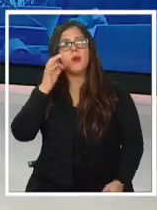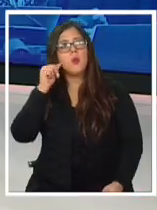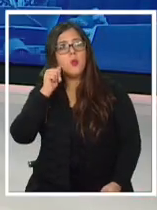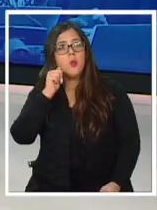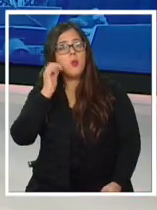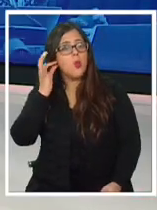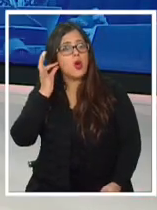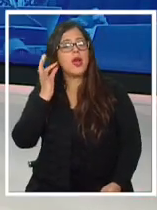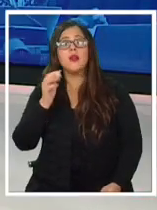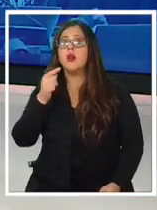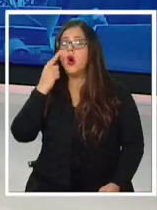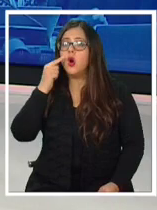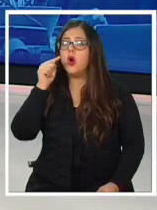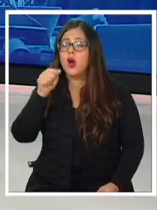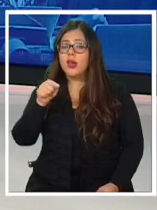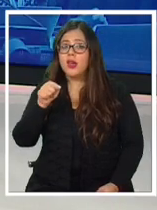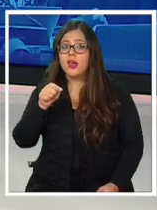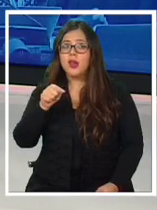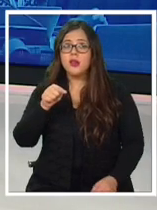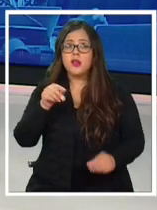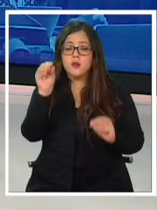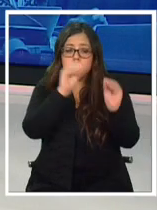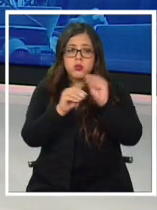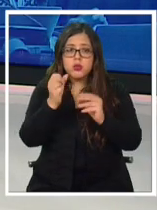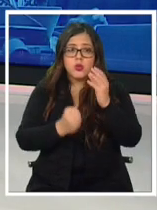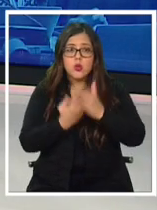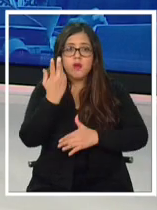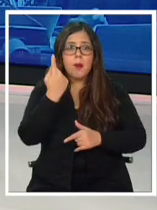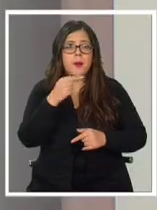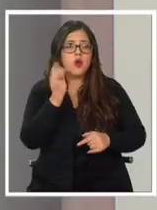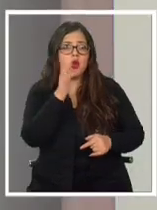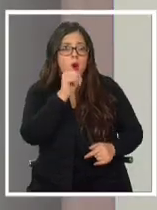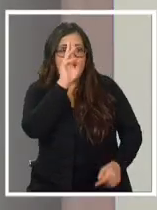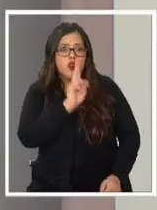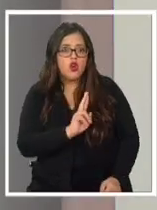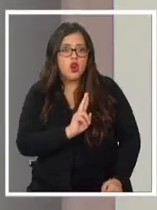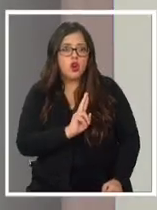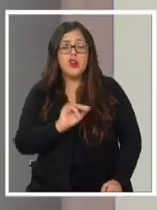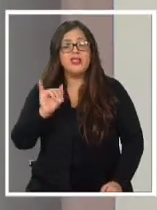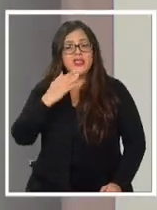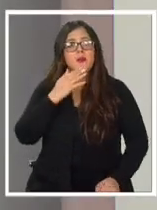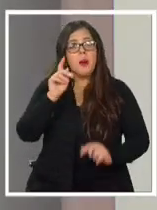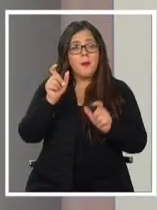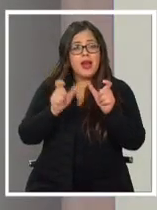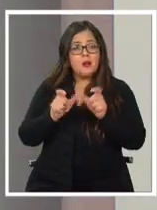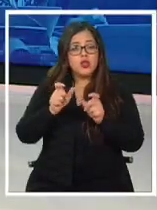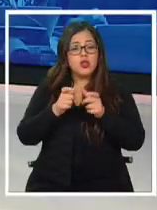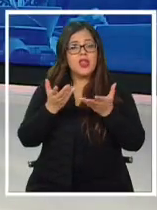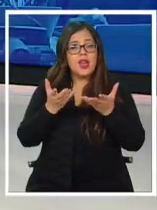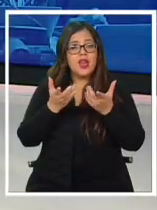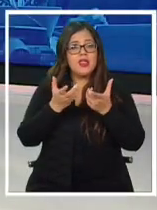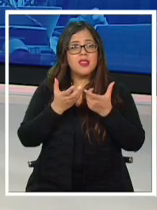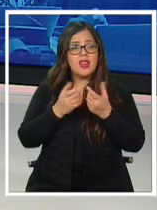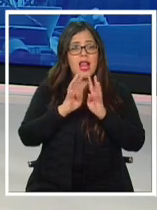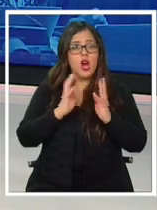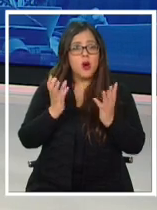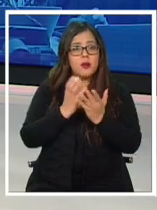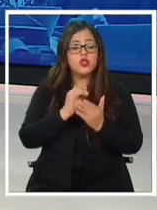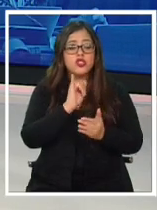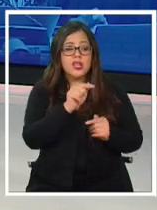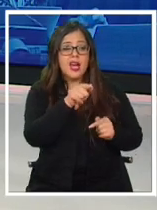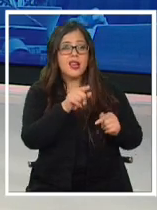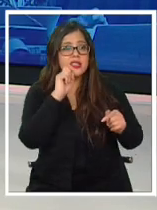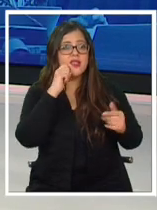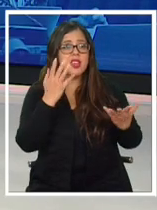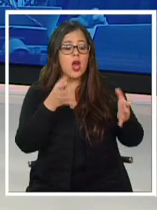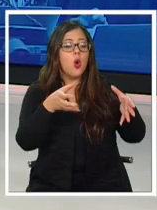se diseñe una institución nueva, pero que no se diga qué atribuciones tiene. Sobre todo para las convencionales. Y que tenga, claro, y que tenga que ser una de las cámaras que va